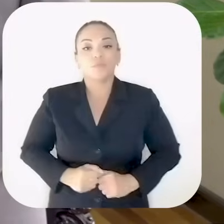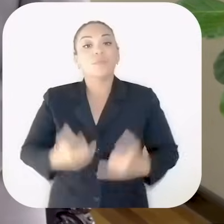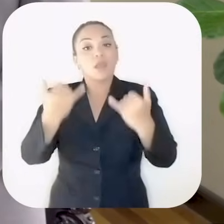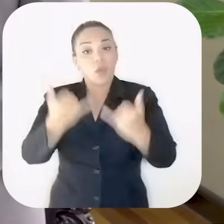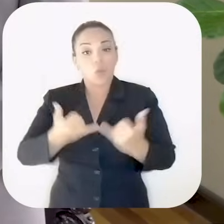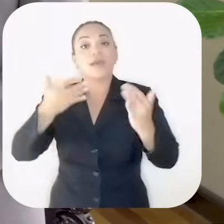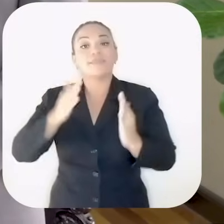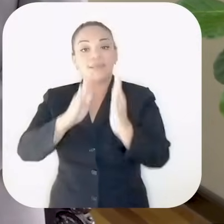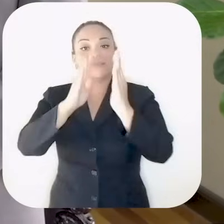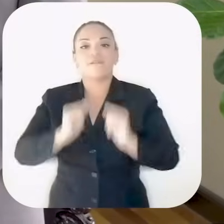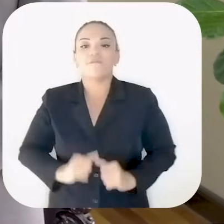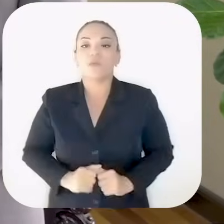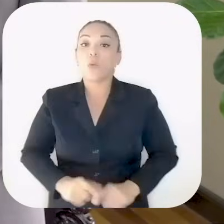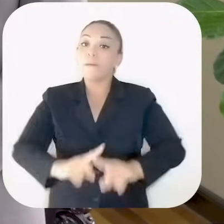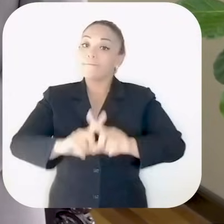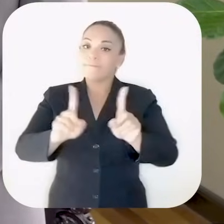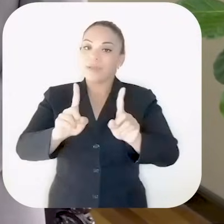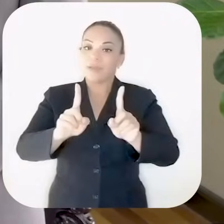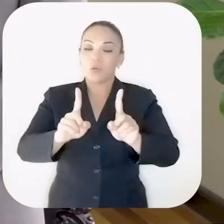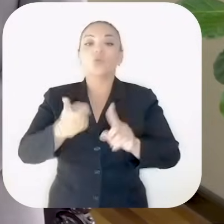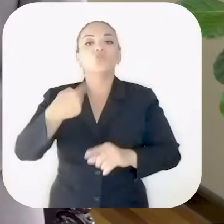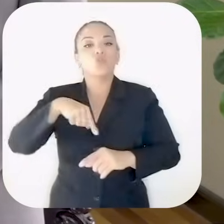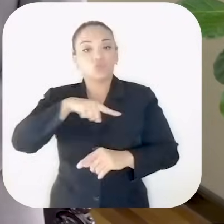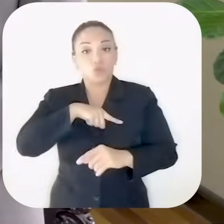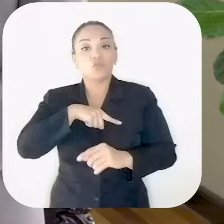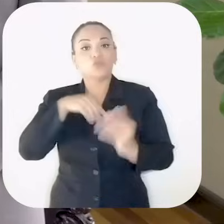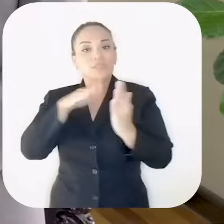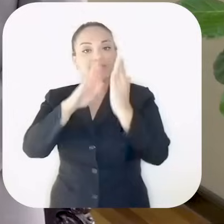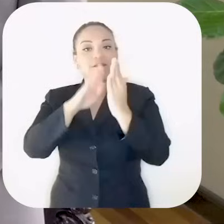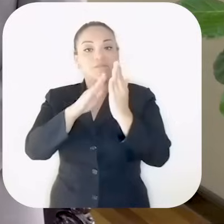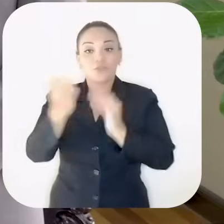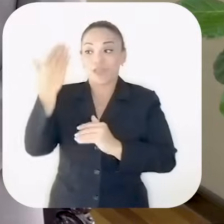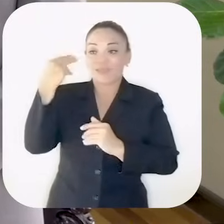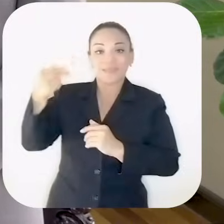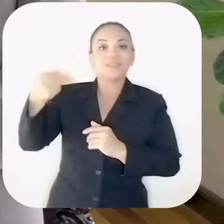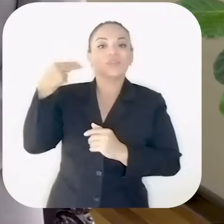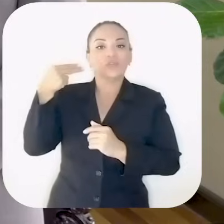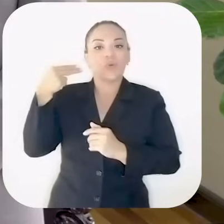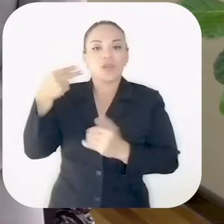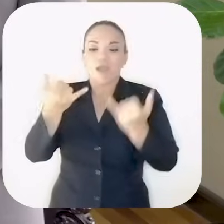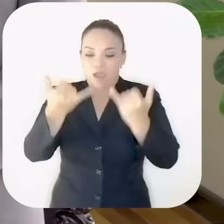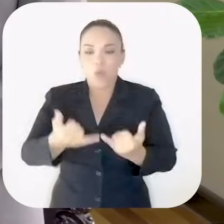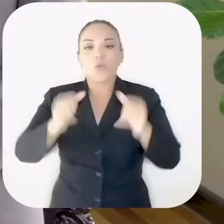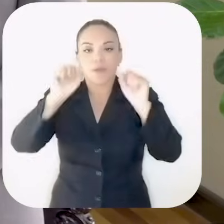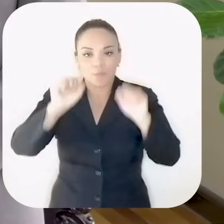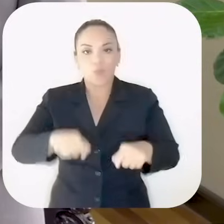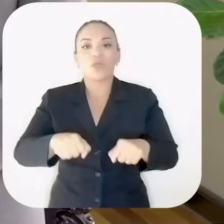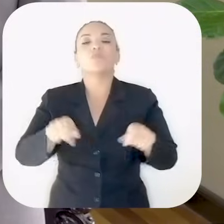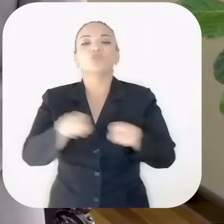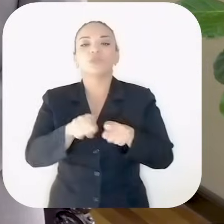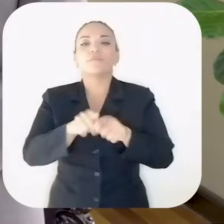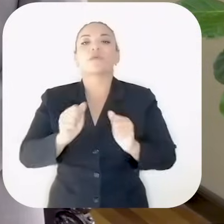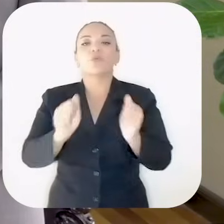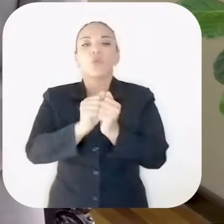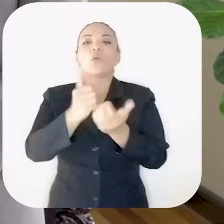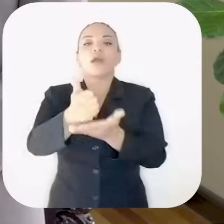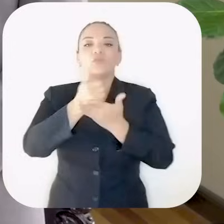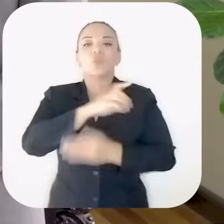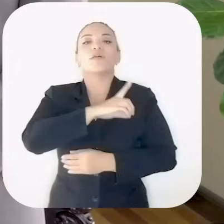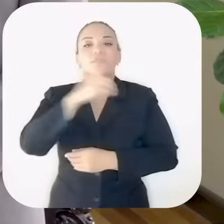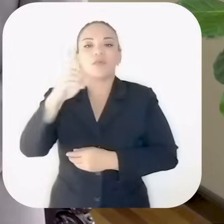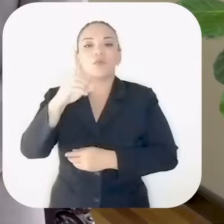desafío, pero como los desafíos que hemos enfrentado en el pasado, lo podemos y con la ayuda de Dios